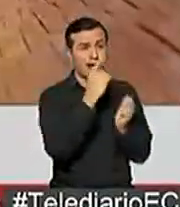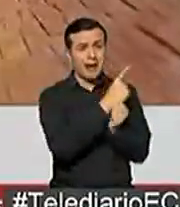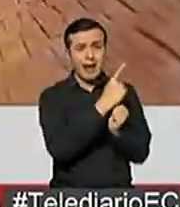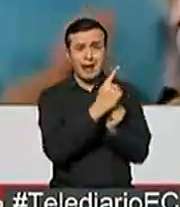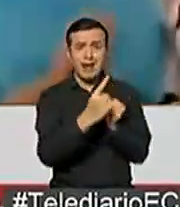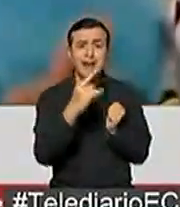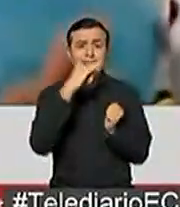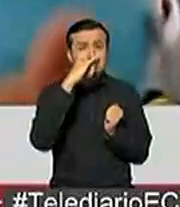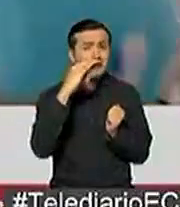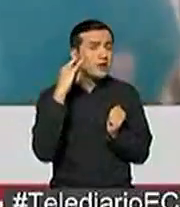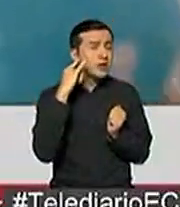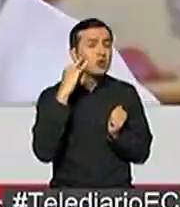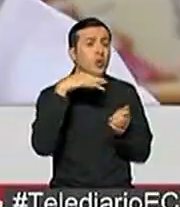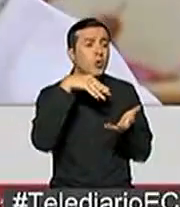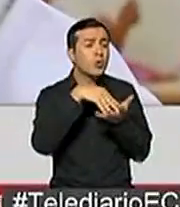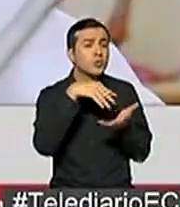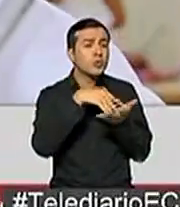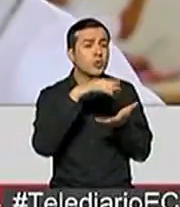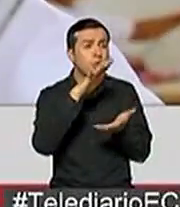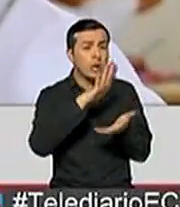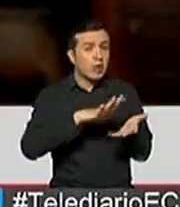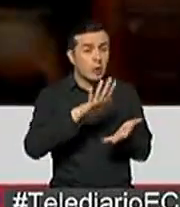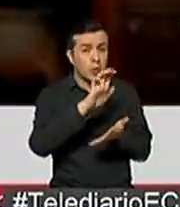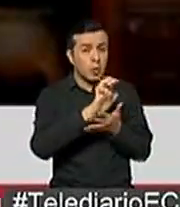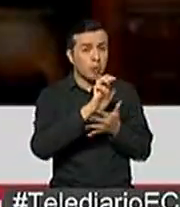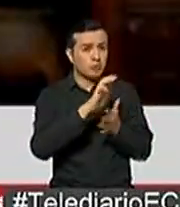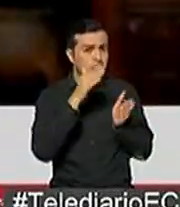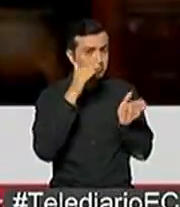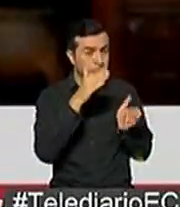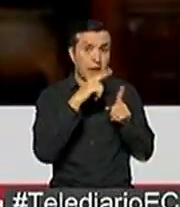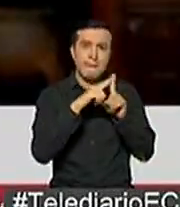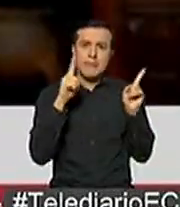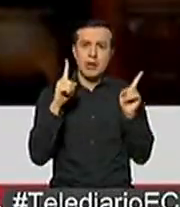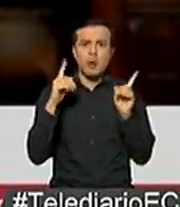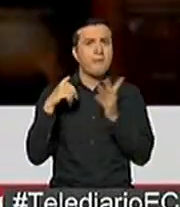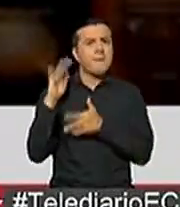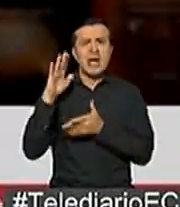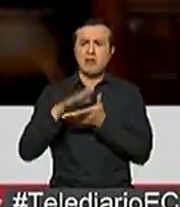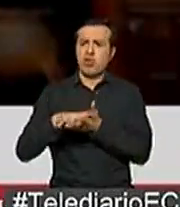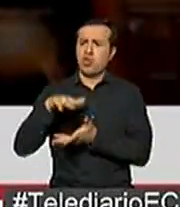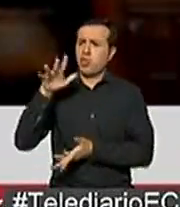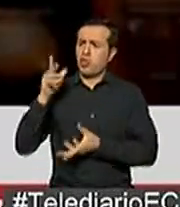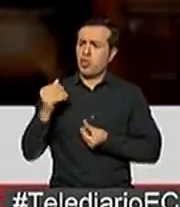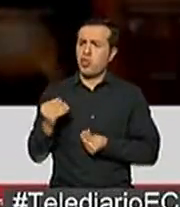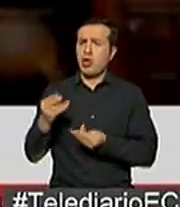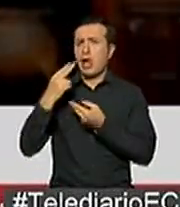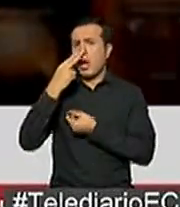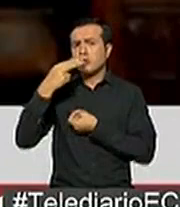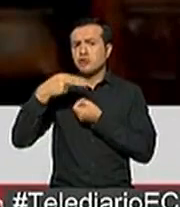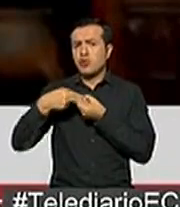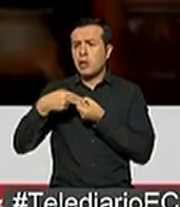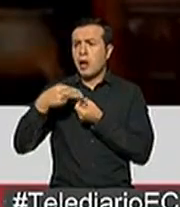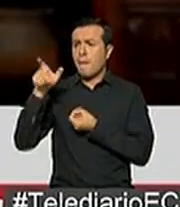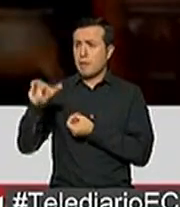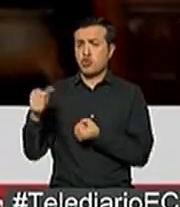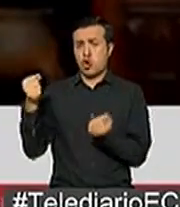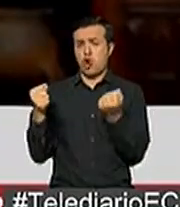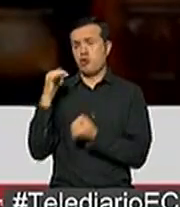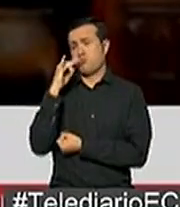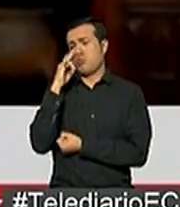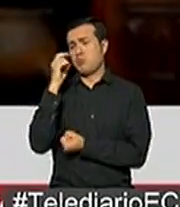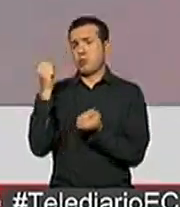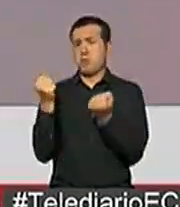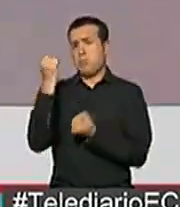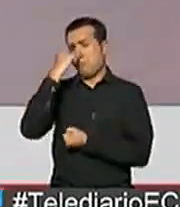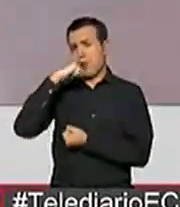cada niño o niña que estudia sin ecuador pero nos gastamos el triple en subsidiar la gasolina yo soy dueño de un carro de lujo para que